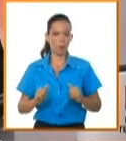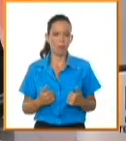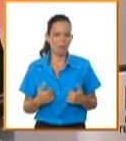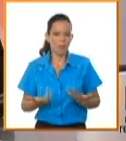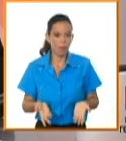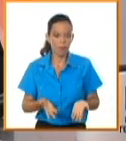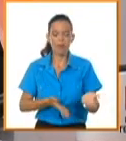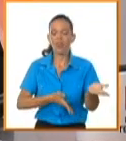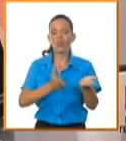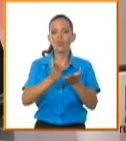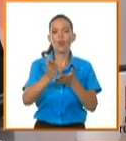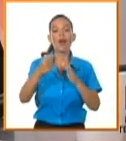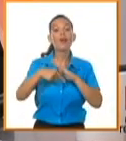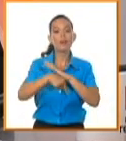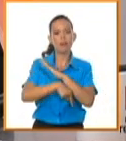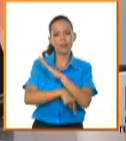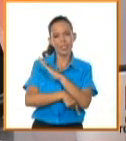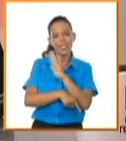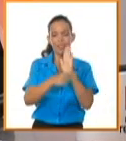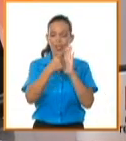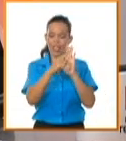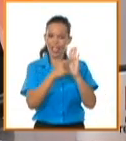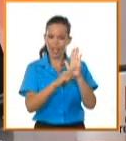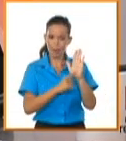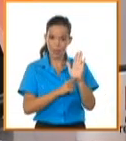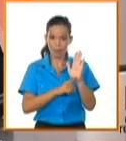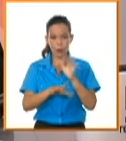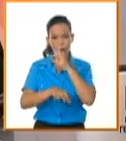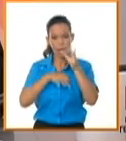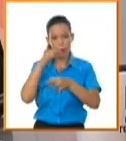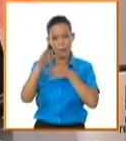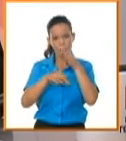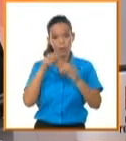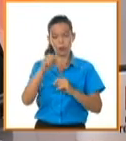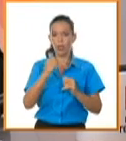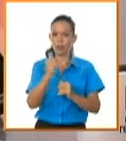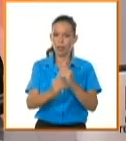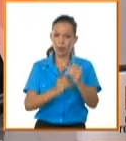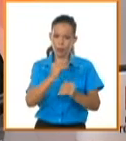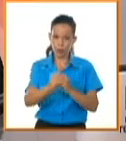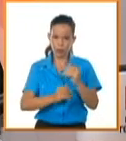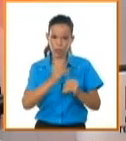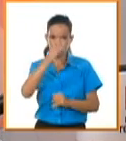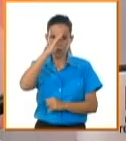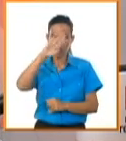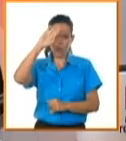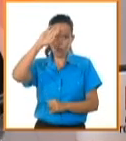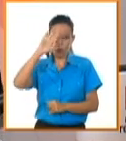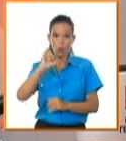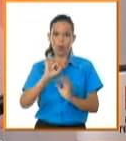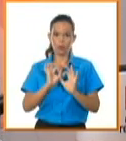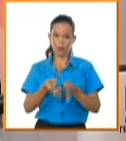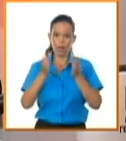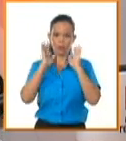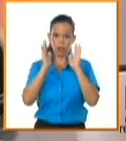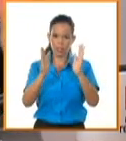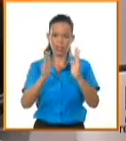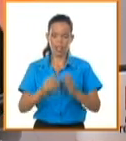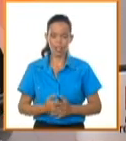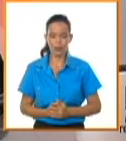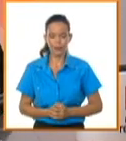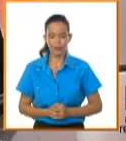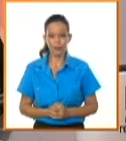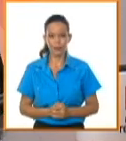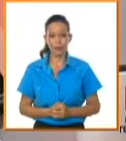profundizando en elementos de este proceso en el que el país está inmerso en estos días